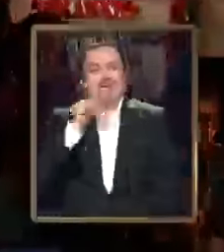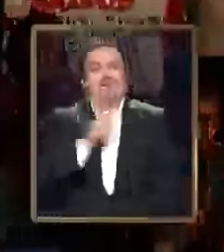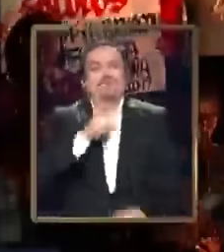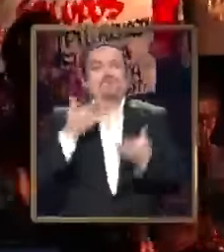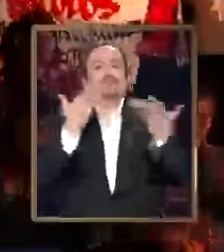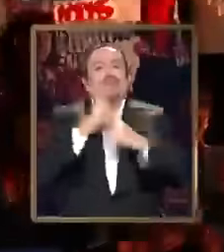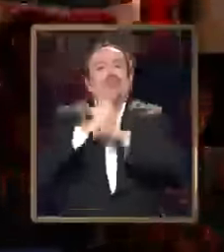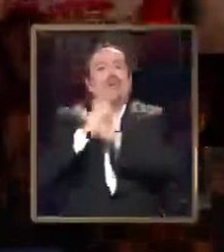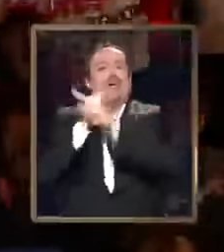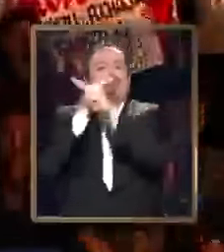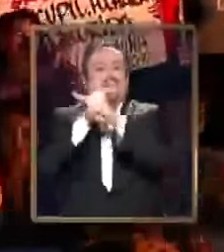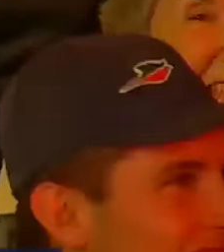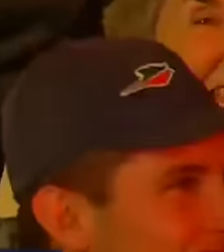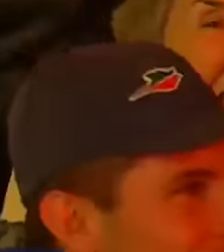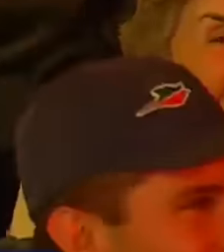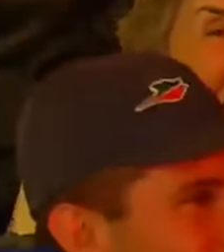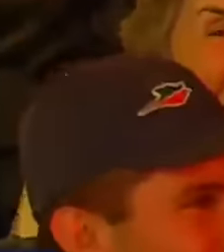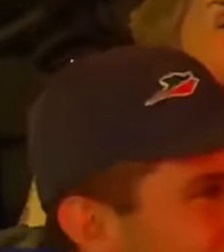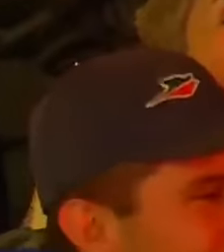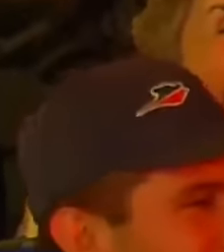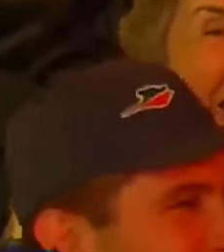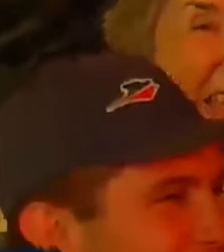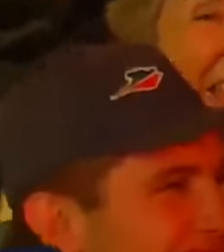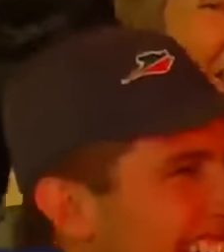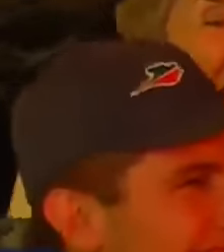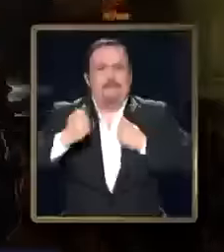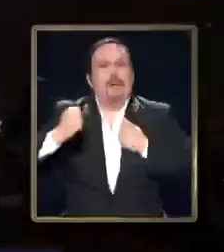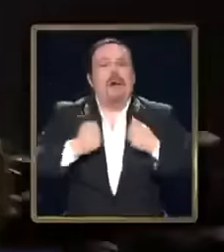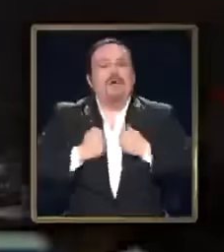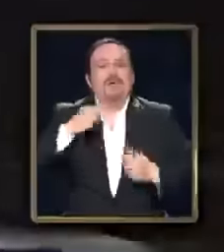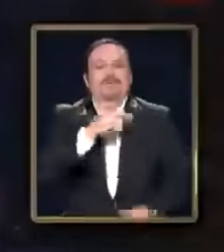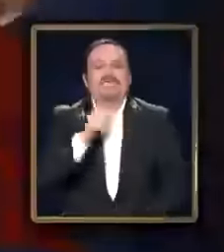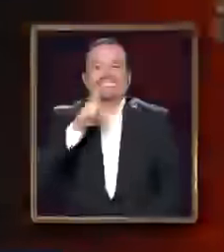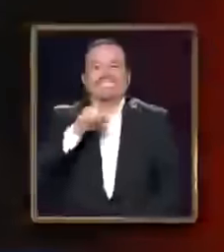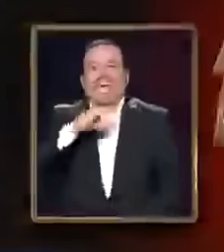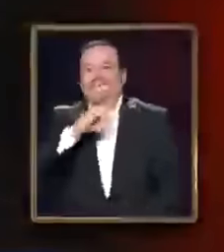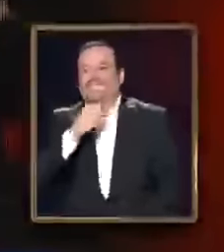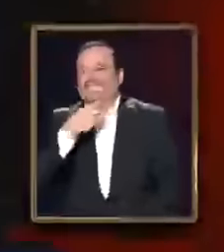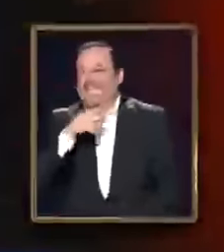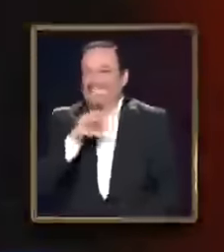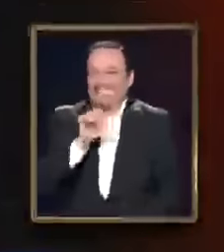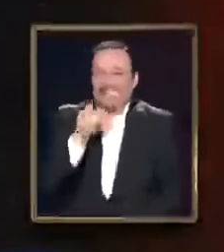tema será cómo ganarse al público y si pasan o no la prueba de la blancura.